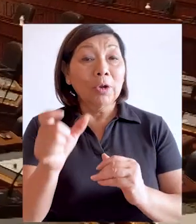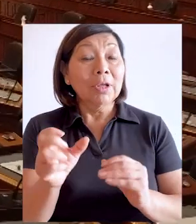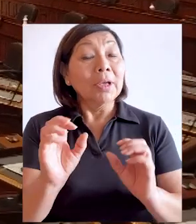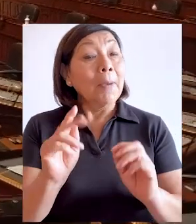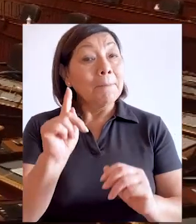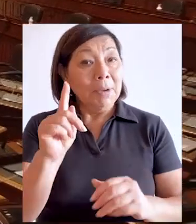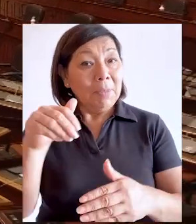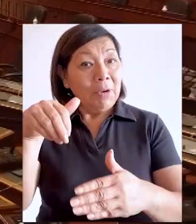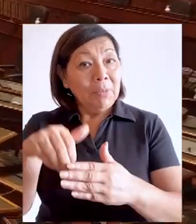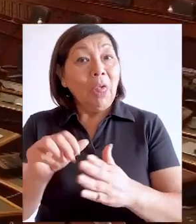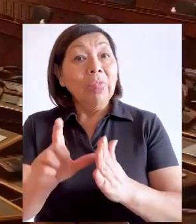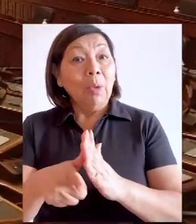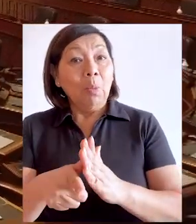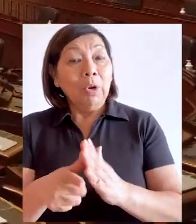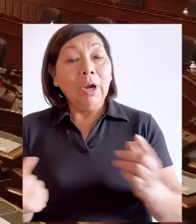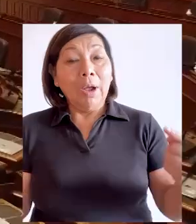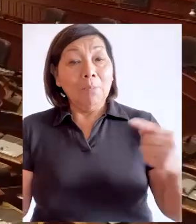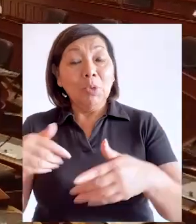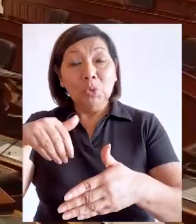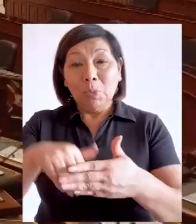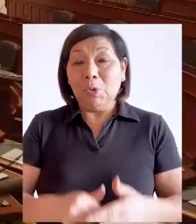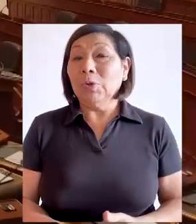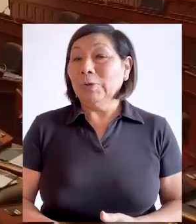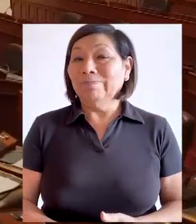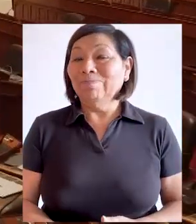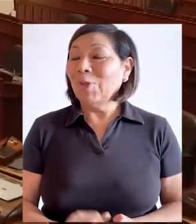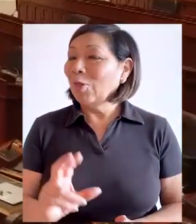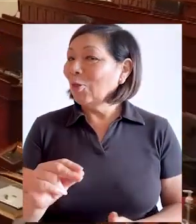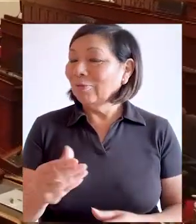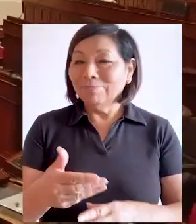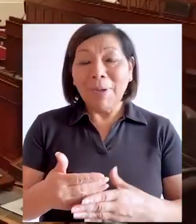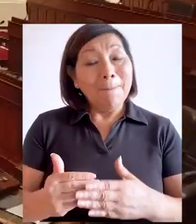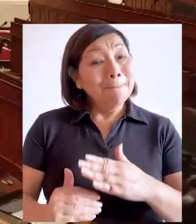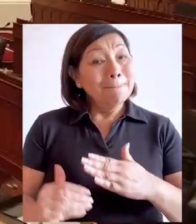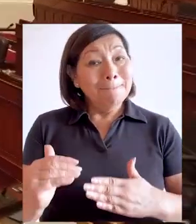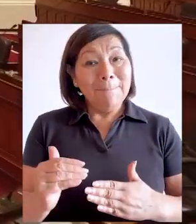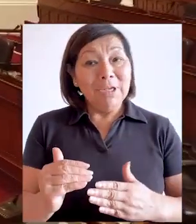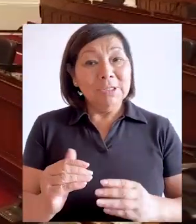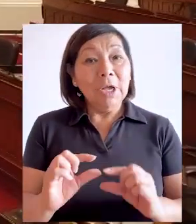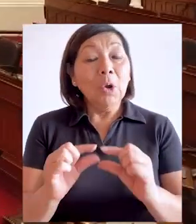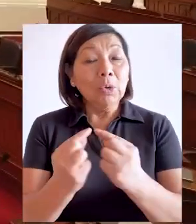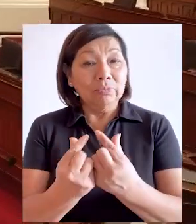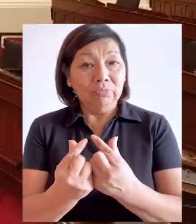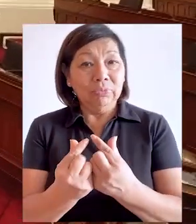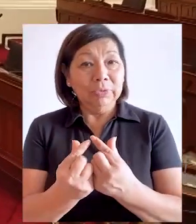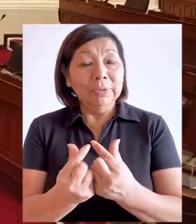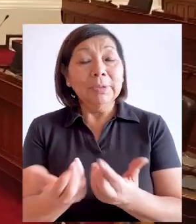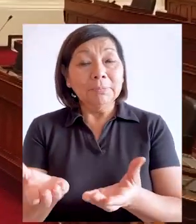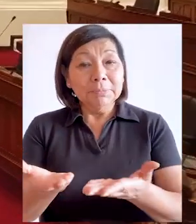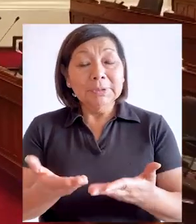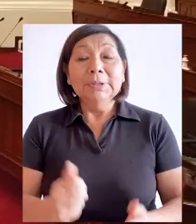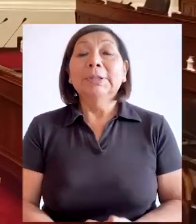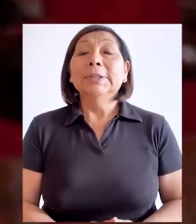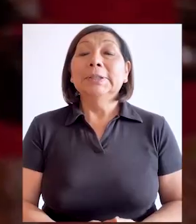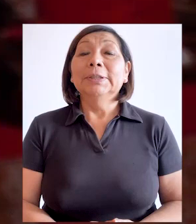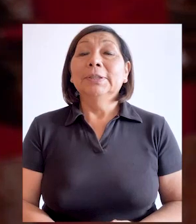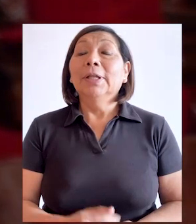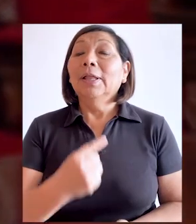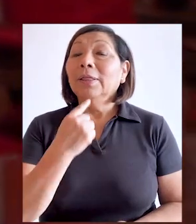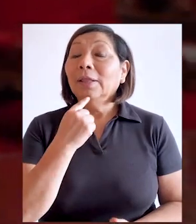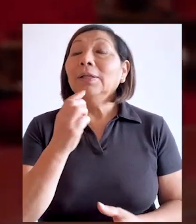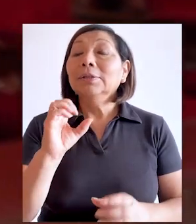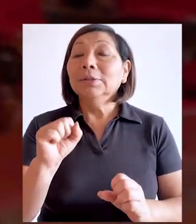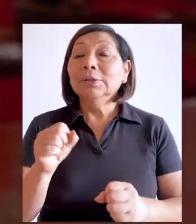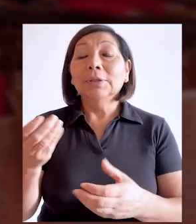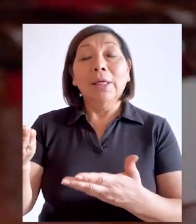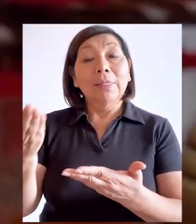un congresista que primero votó a favor y luego cambió su voto, con lo cual no se obtuvo la mayoría para conformar la referida comisión. En